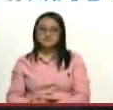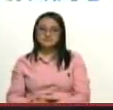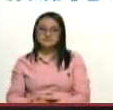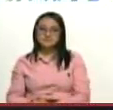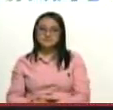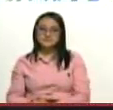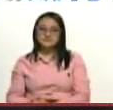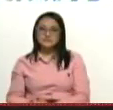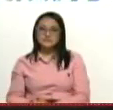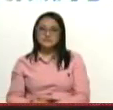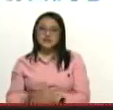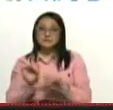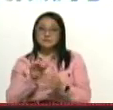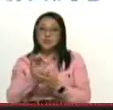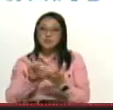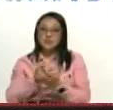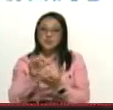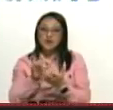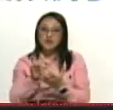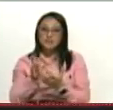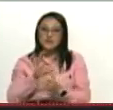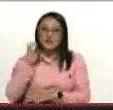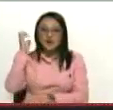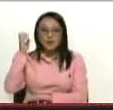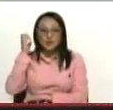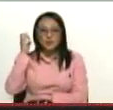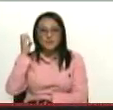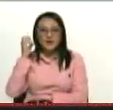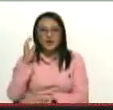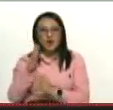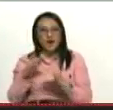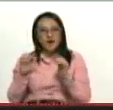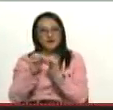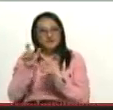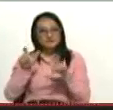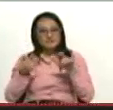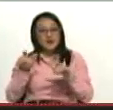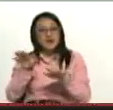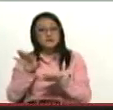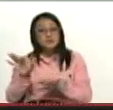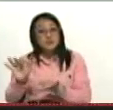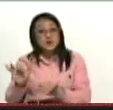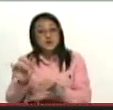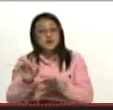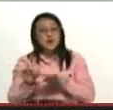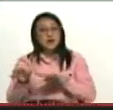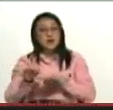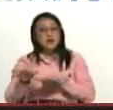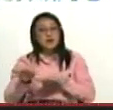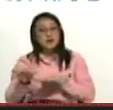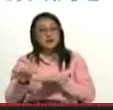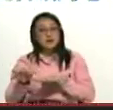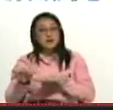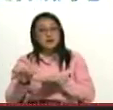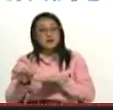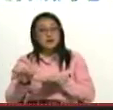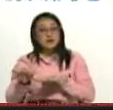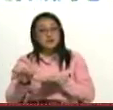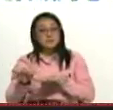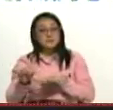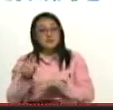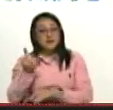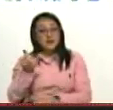el mismo problema que experimentaron los europeos con los británicos es una isla y ser